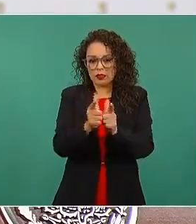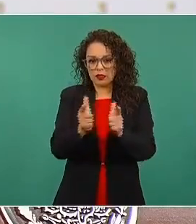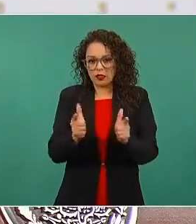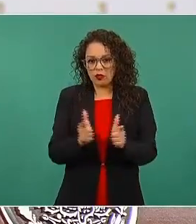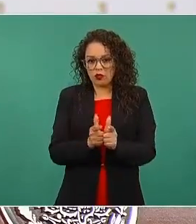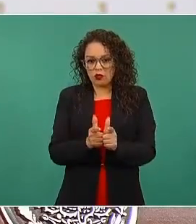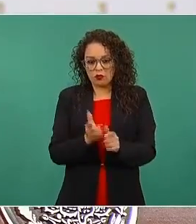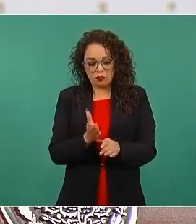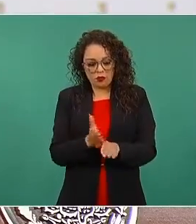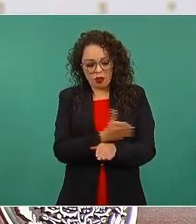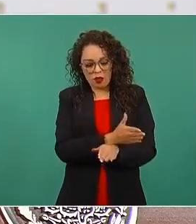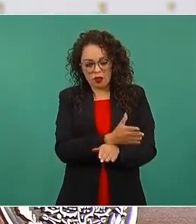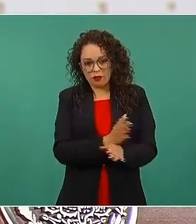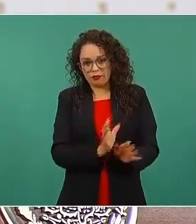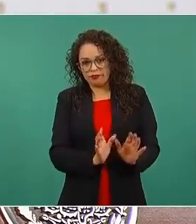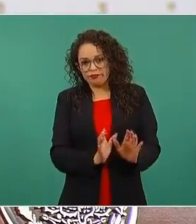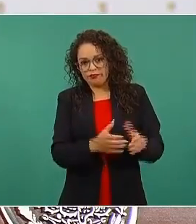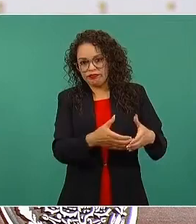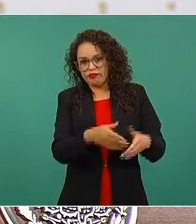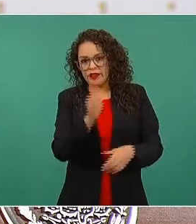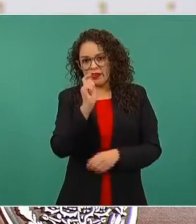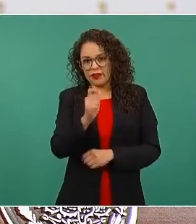a ese bloque conservador